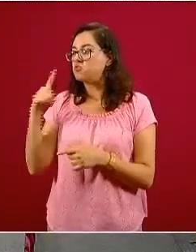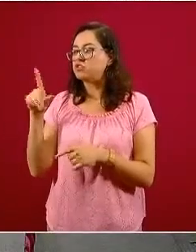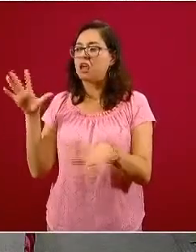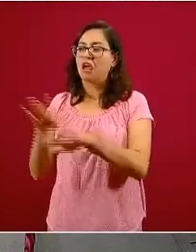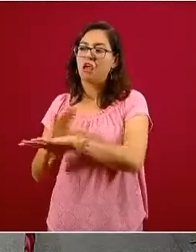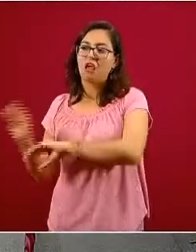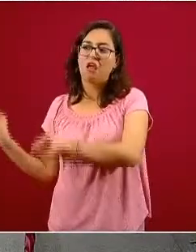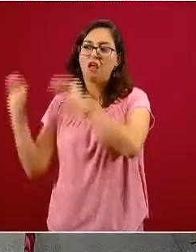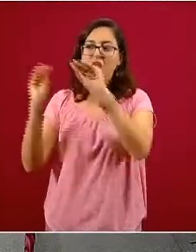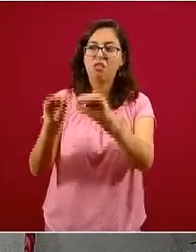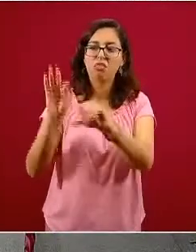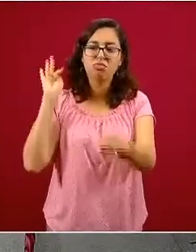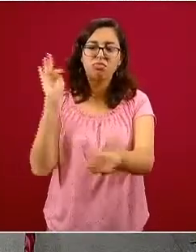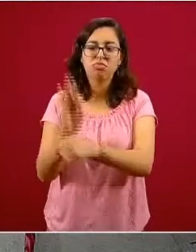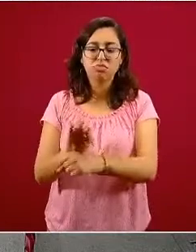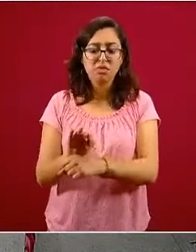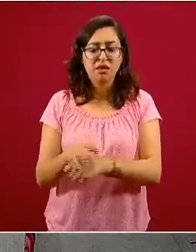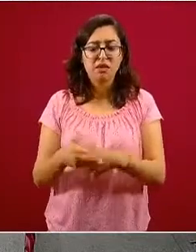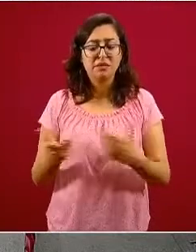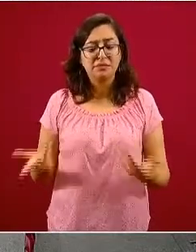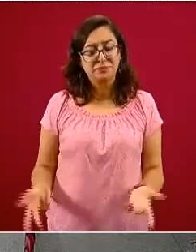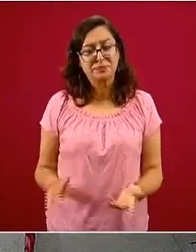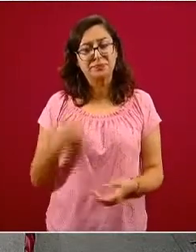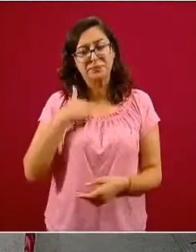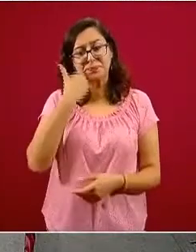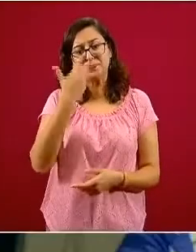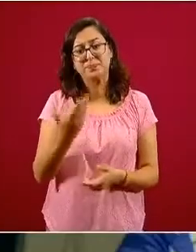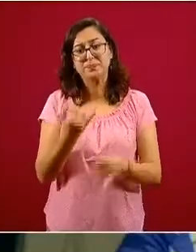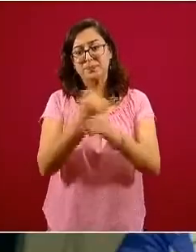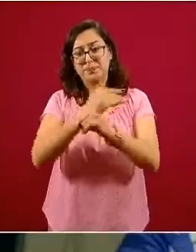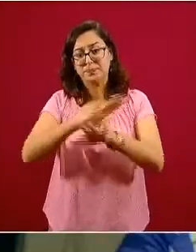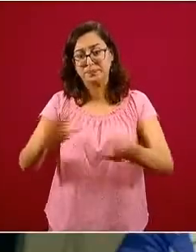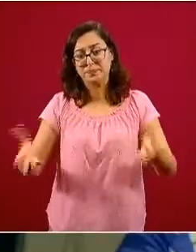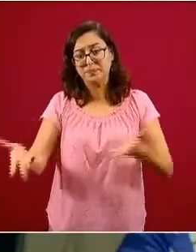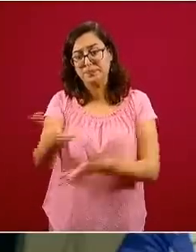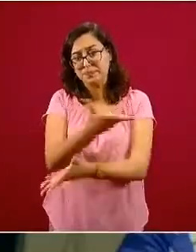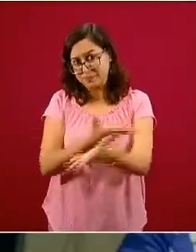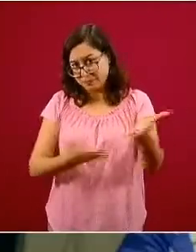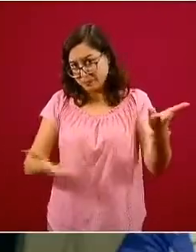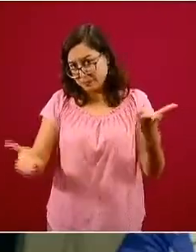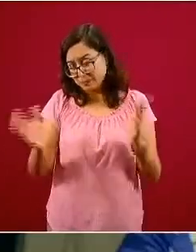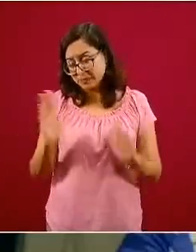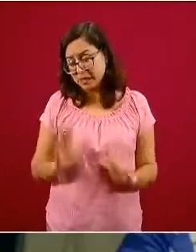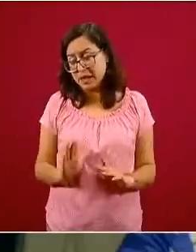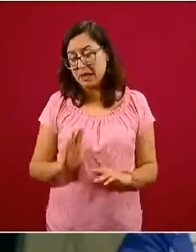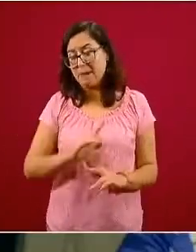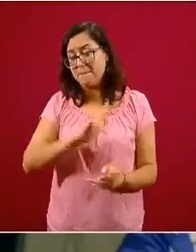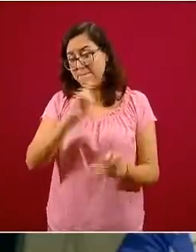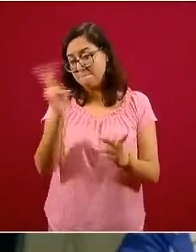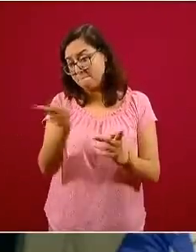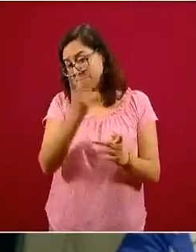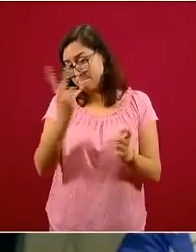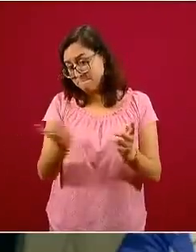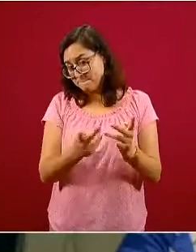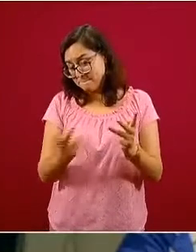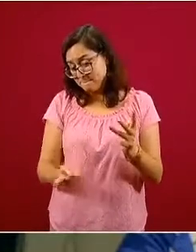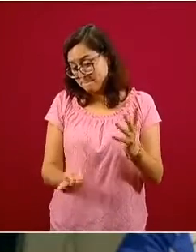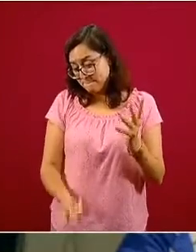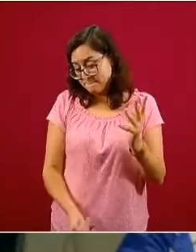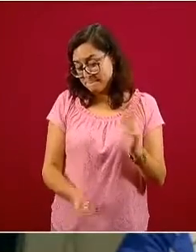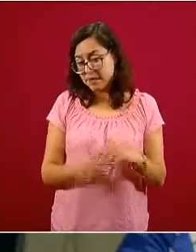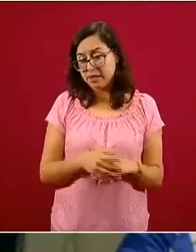delitos. Esto quería compartírselos, y la pregunta o las preguntas son las